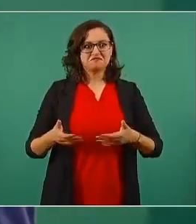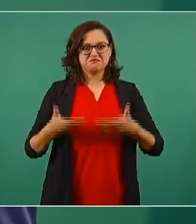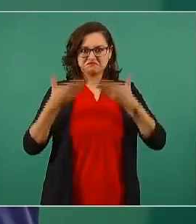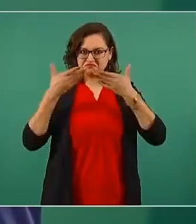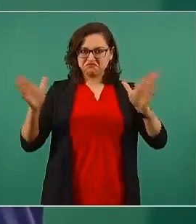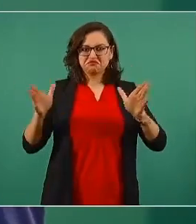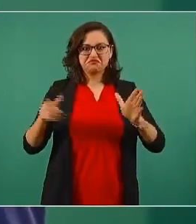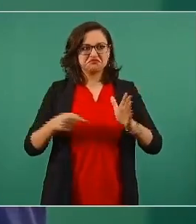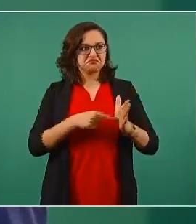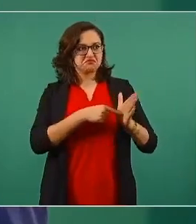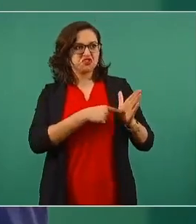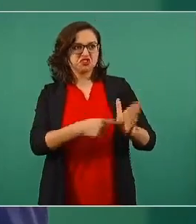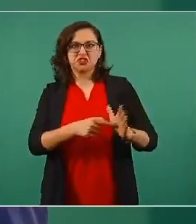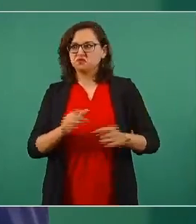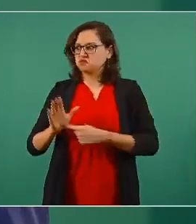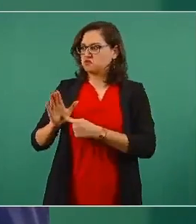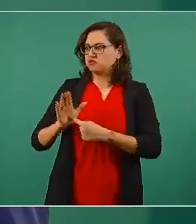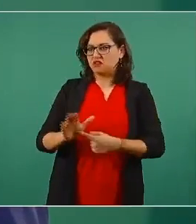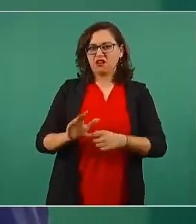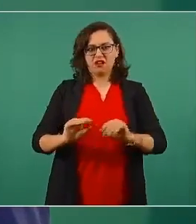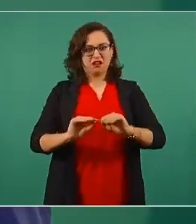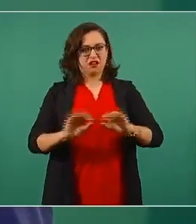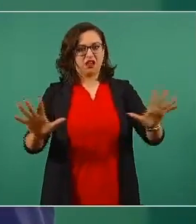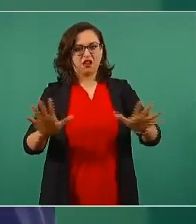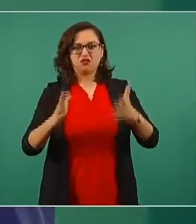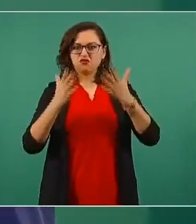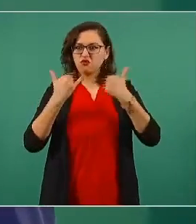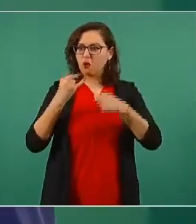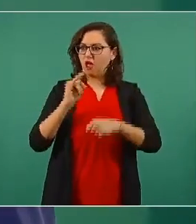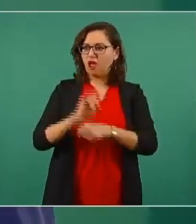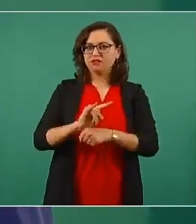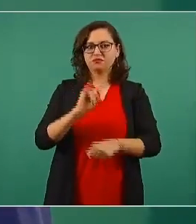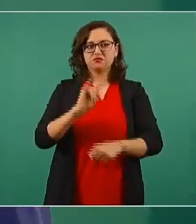la definición. ¿Dónde estás parado?